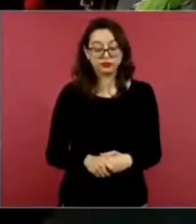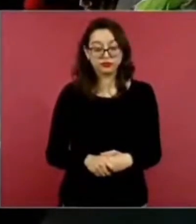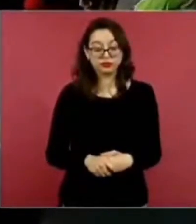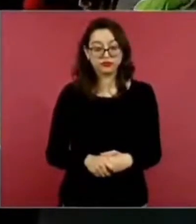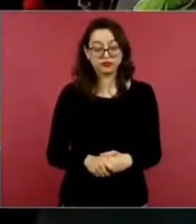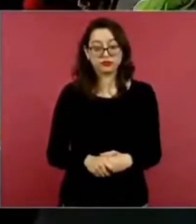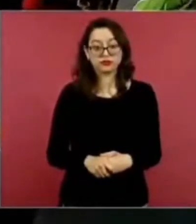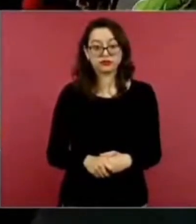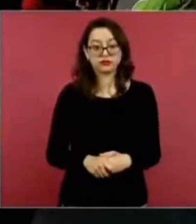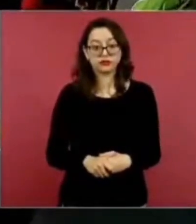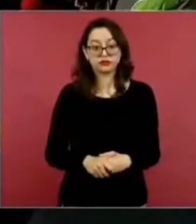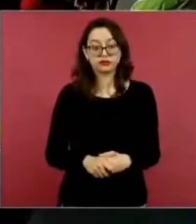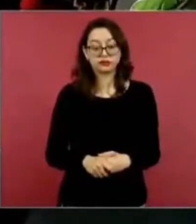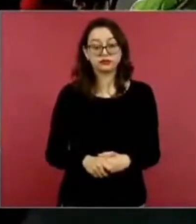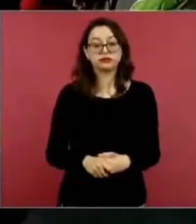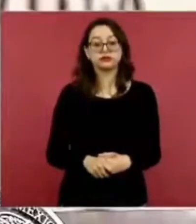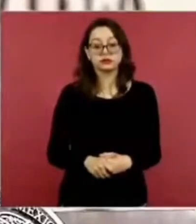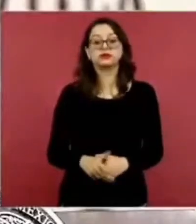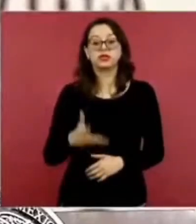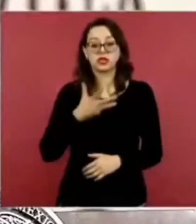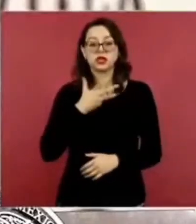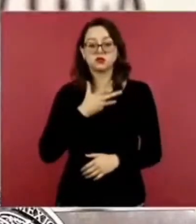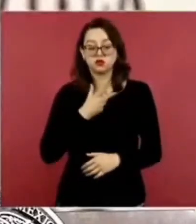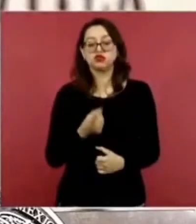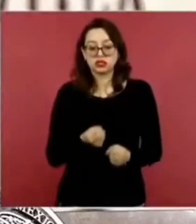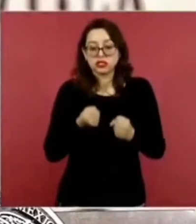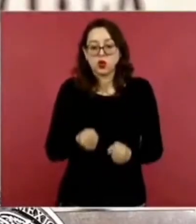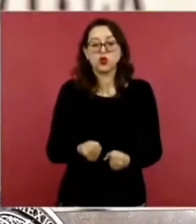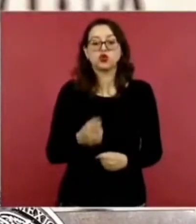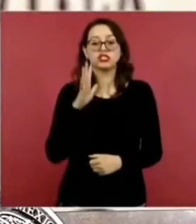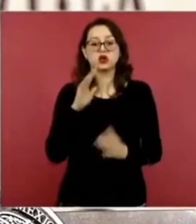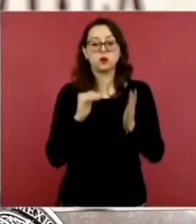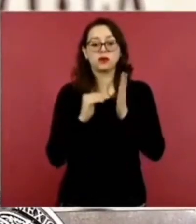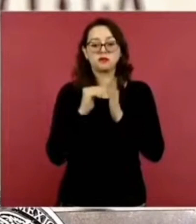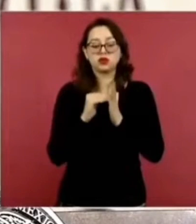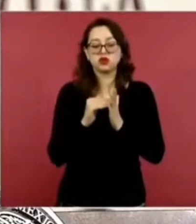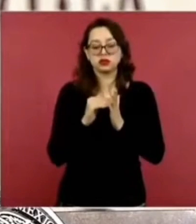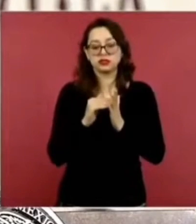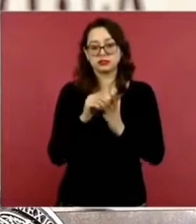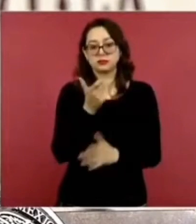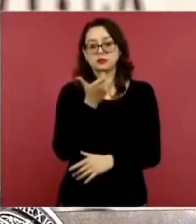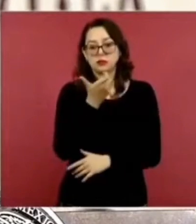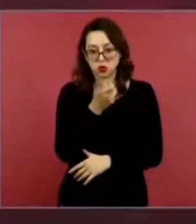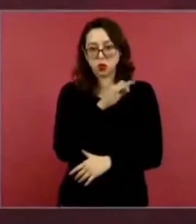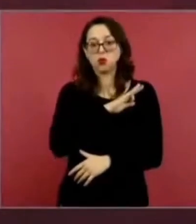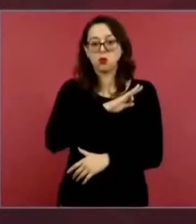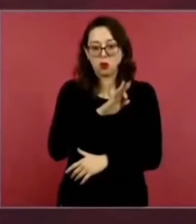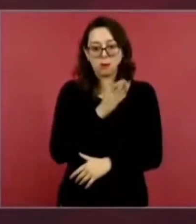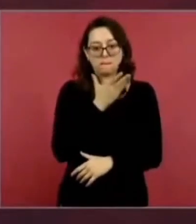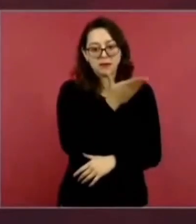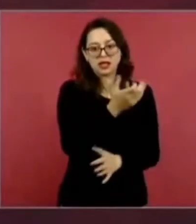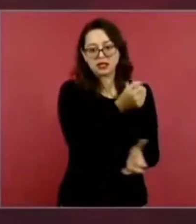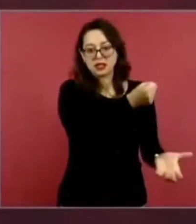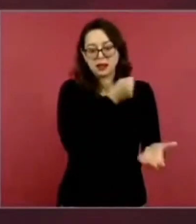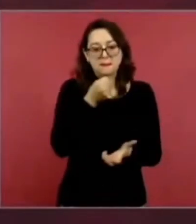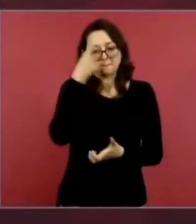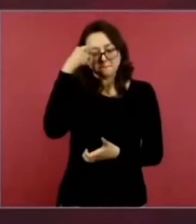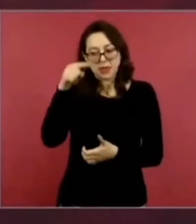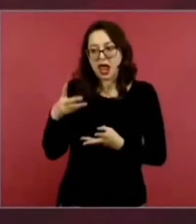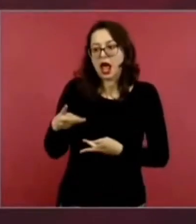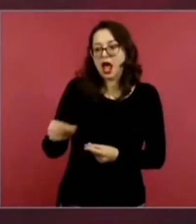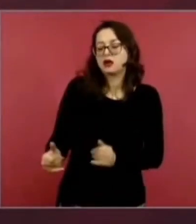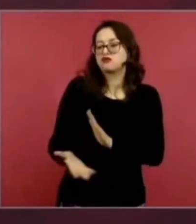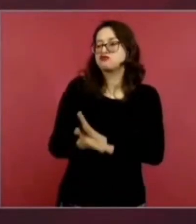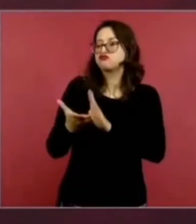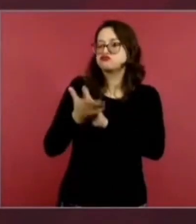Los seguros, actualmente tenemos un seguro de 5,000 millones de pesos que pueden ser utilizados para deducir gastos asociados a la